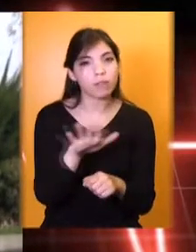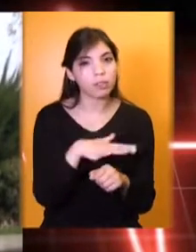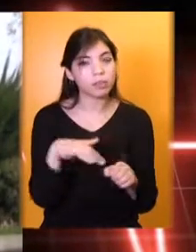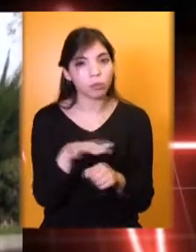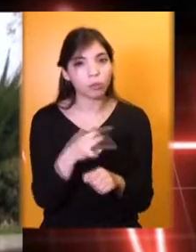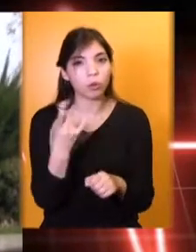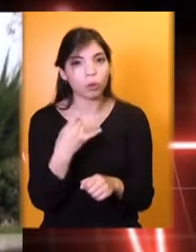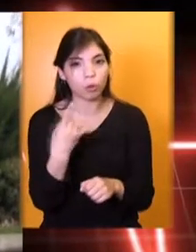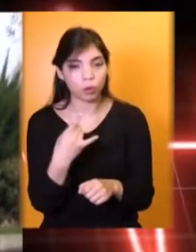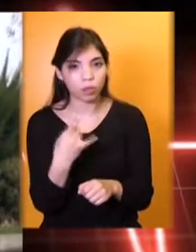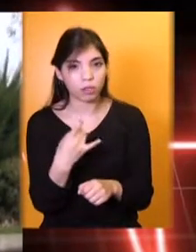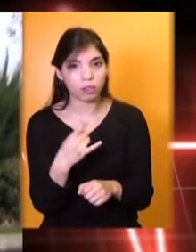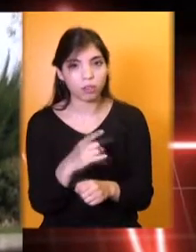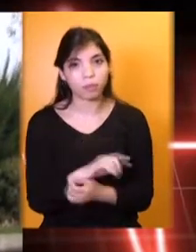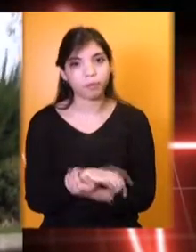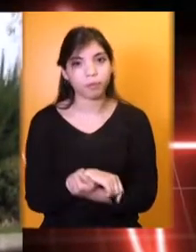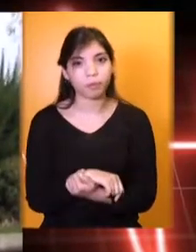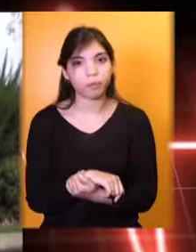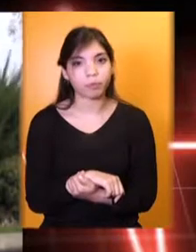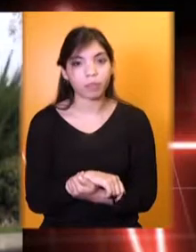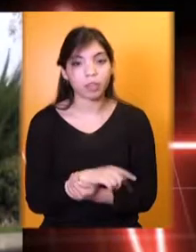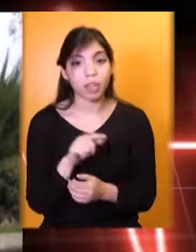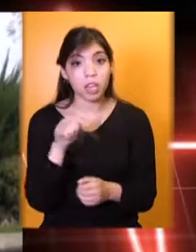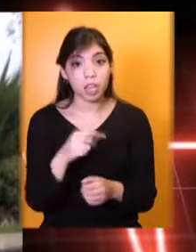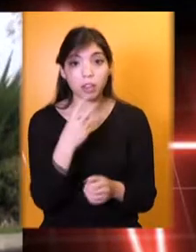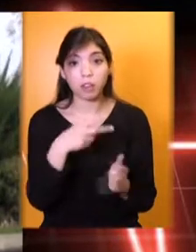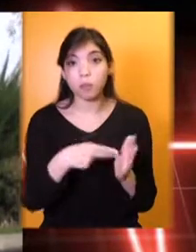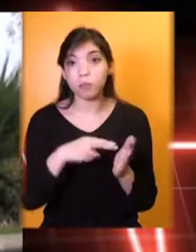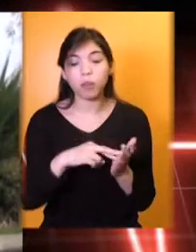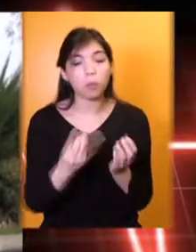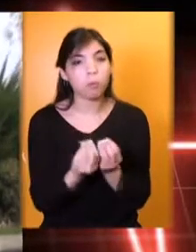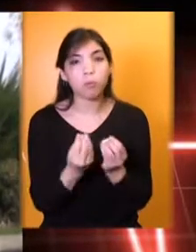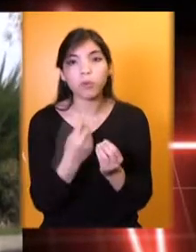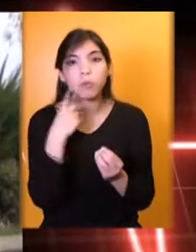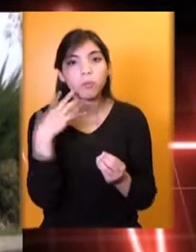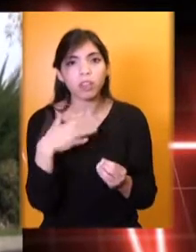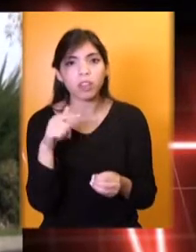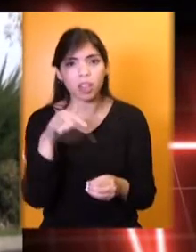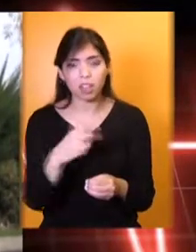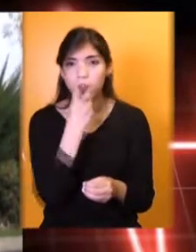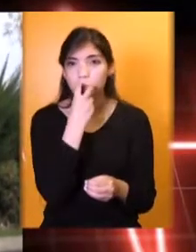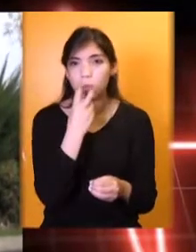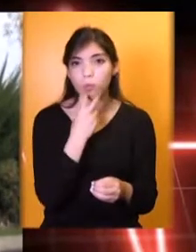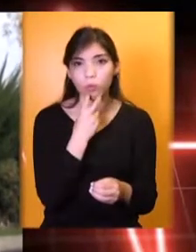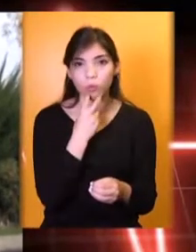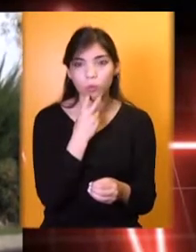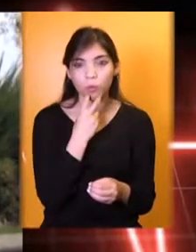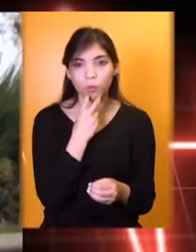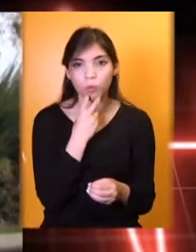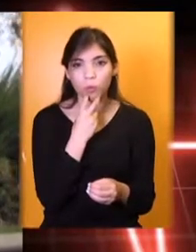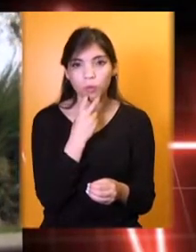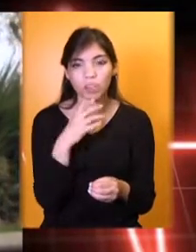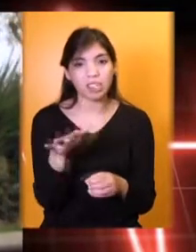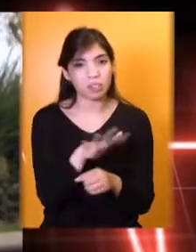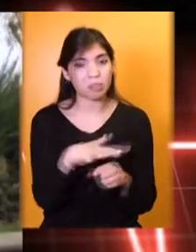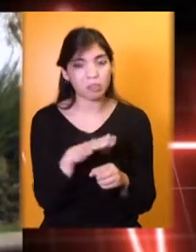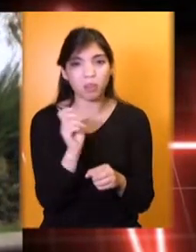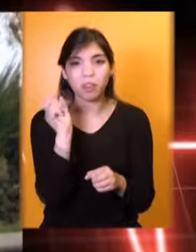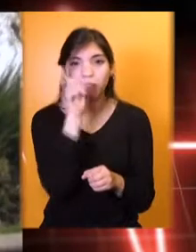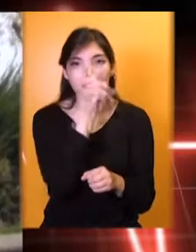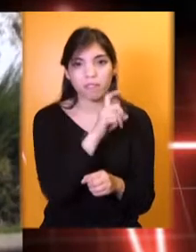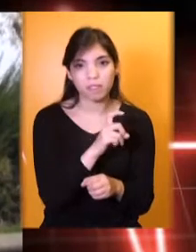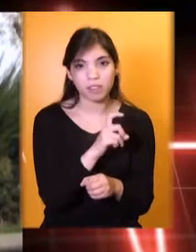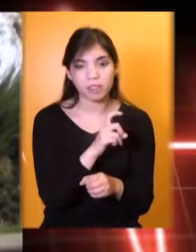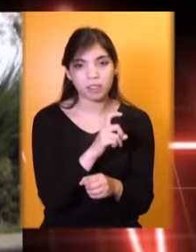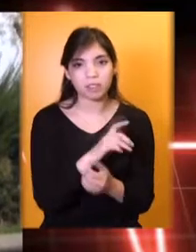eso tampoco es bajarle un poco la importancia del problema. En Puerto Montt tenemos una gran cantidad de población que está afecta a esta situación,